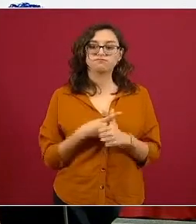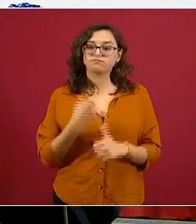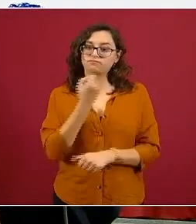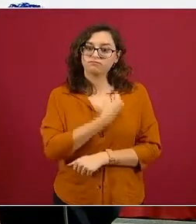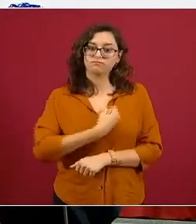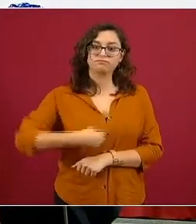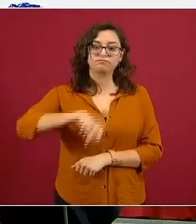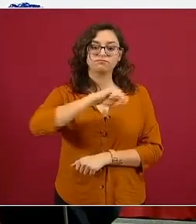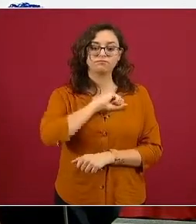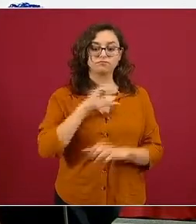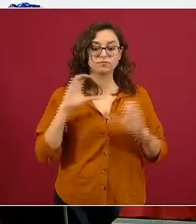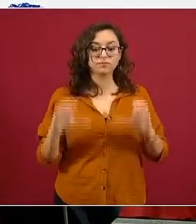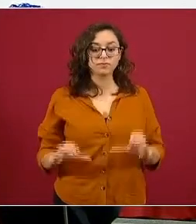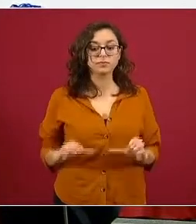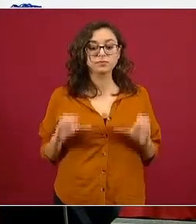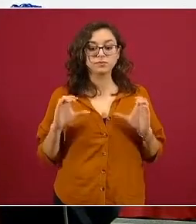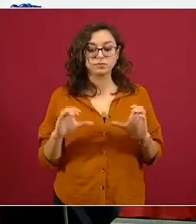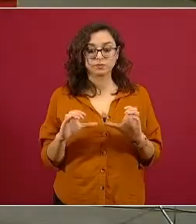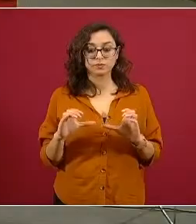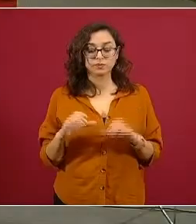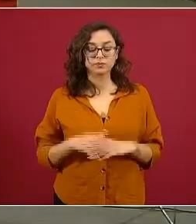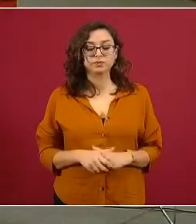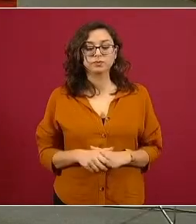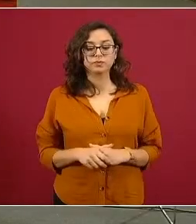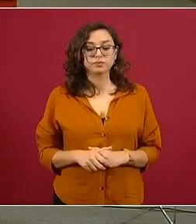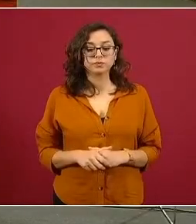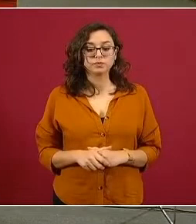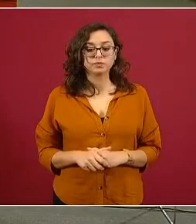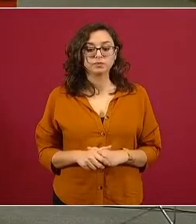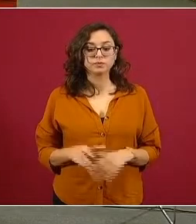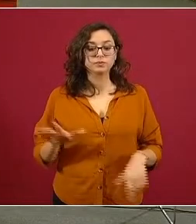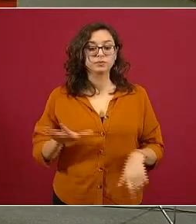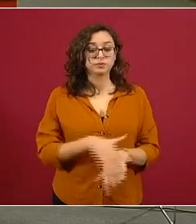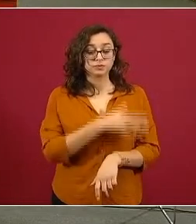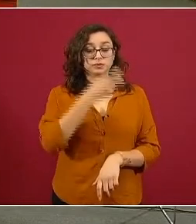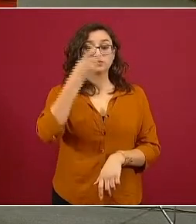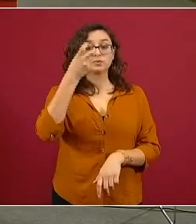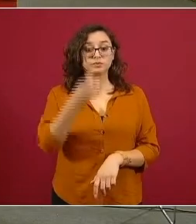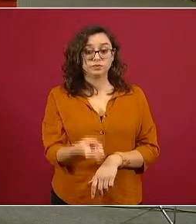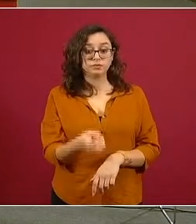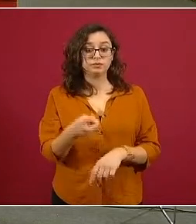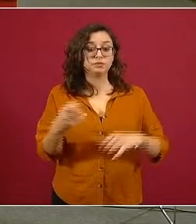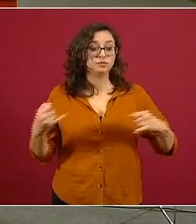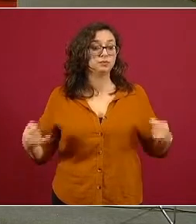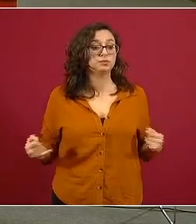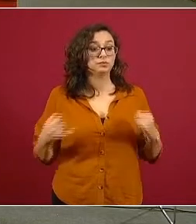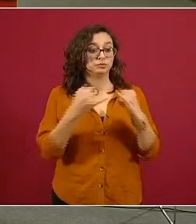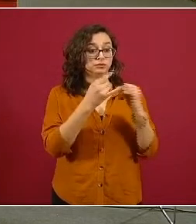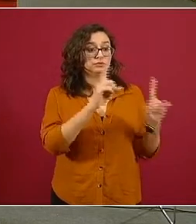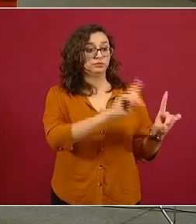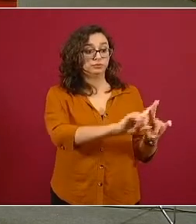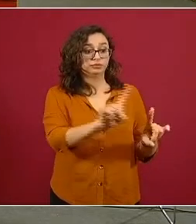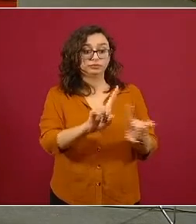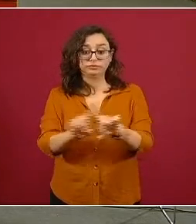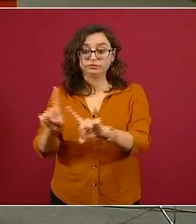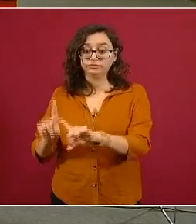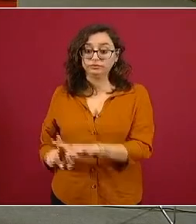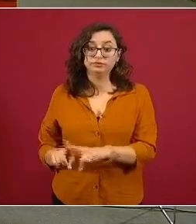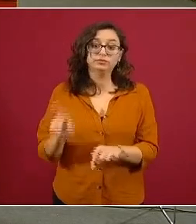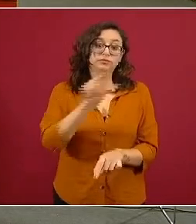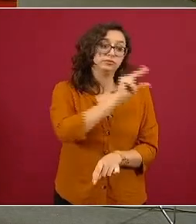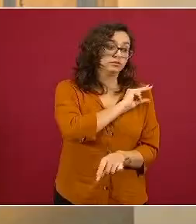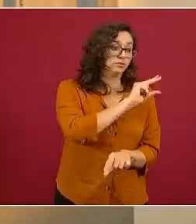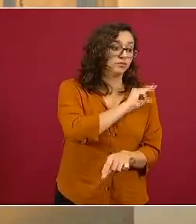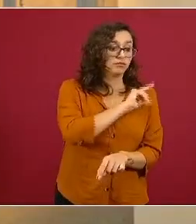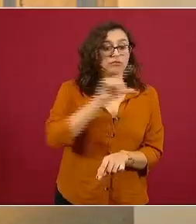salud. Por este motivo, las dependencias y los organismos públicos y privados